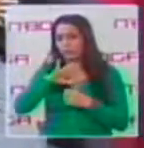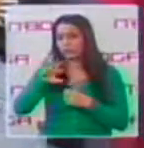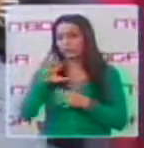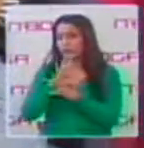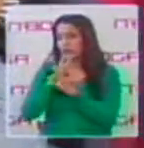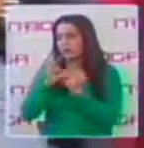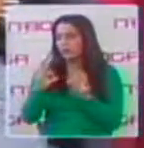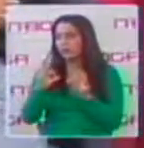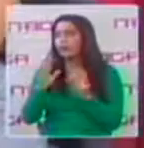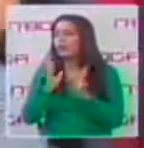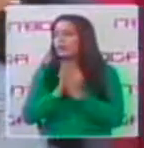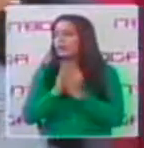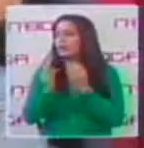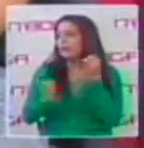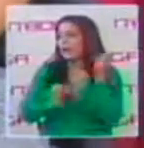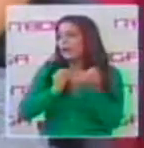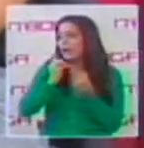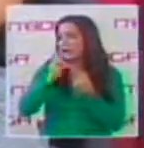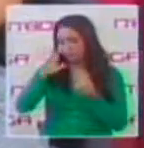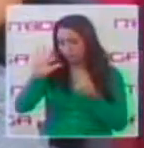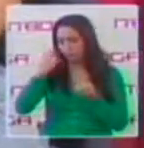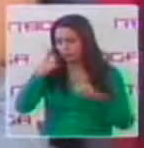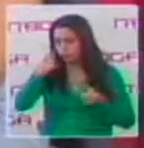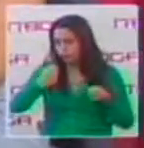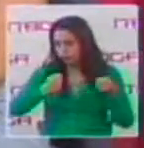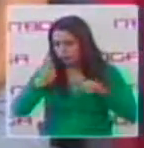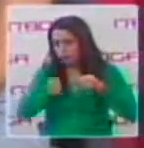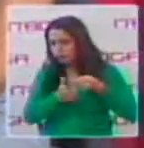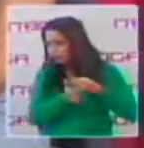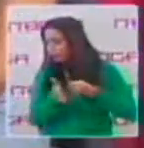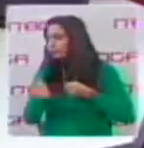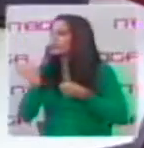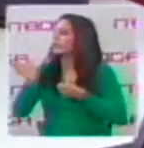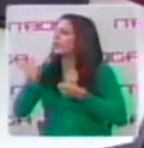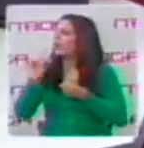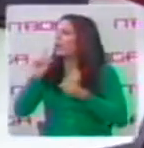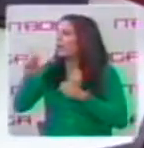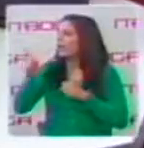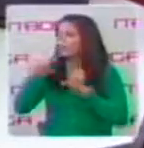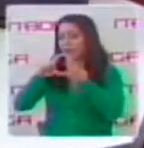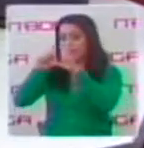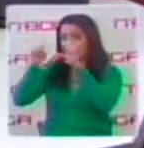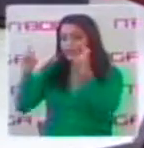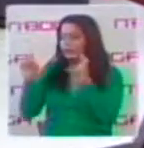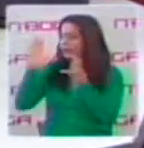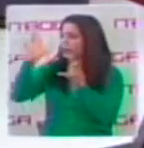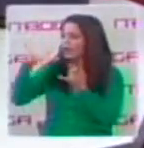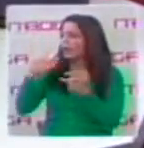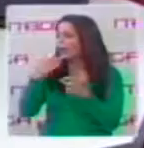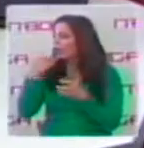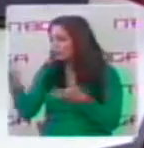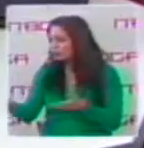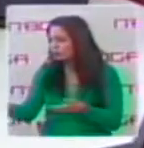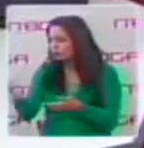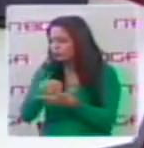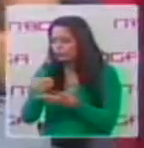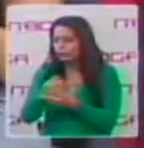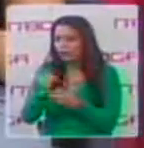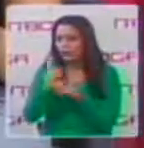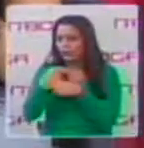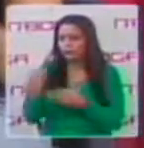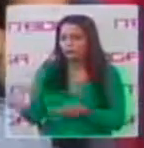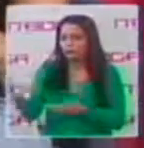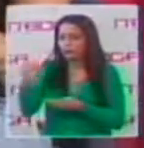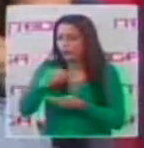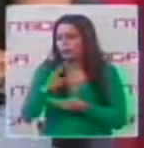hasta la empresa, recoge las contribuciones y las lleva al centro de acopio del Banco de Alimentos, y el Banco de Alimentos